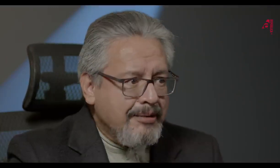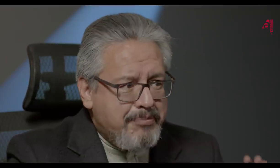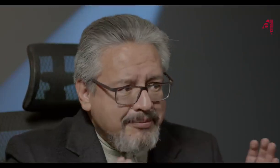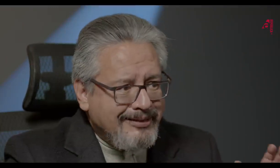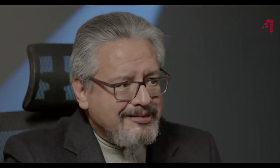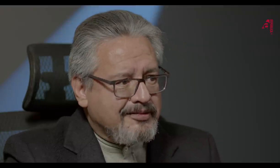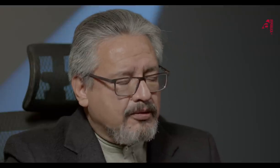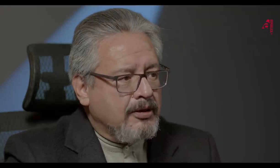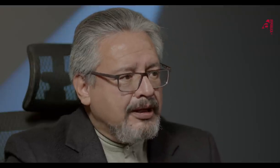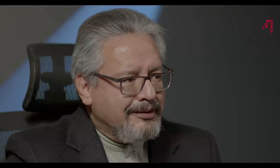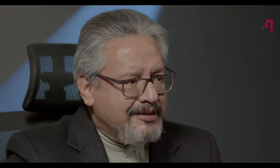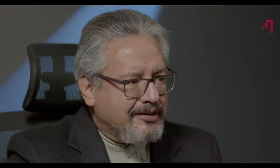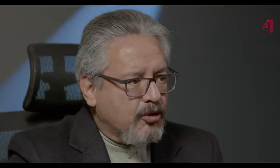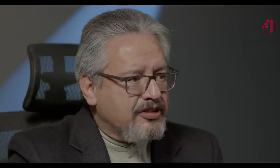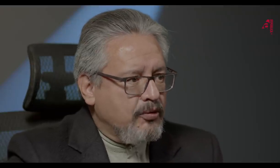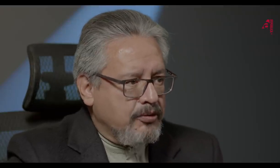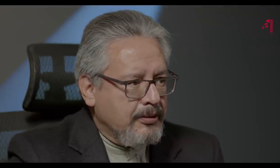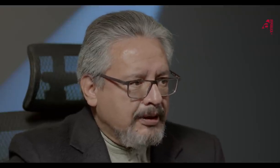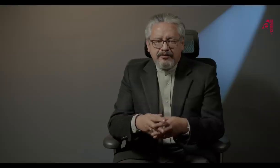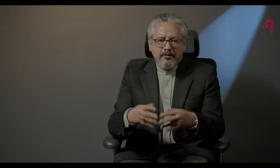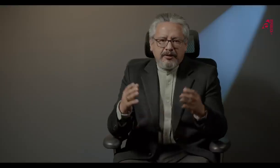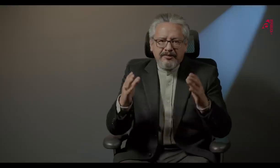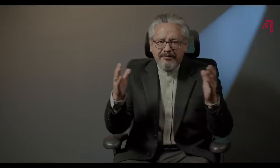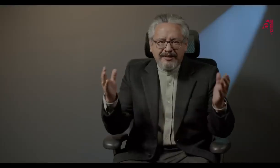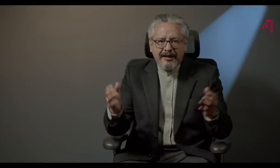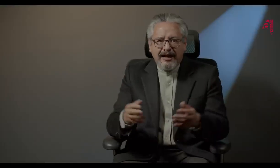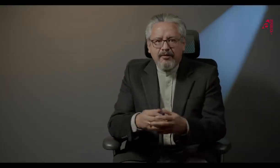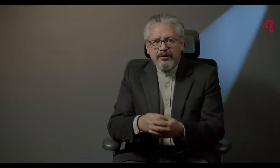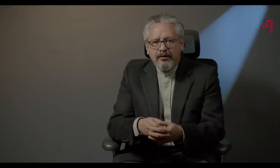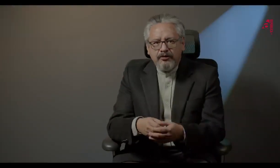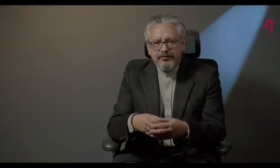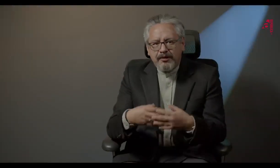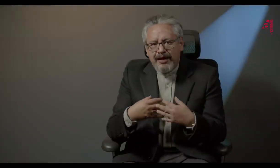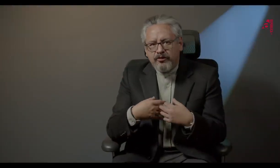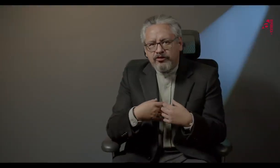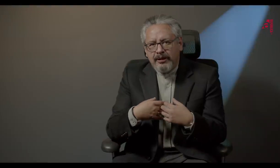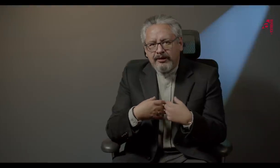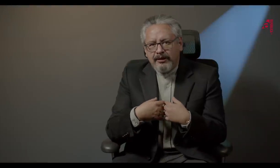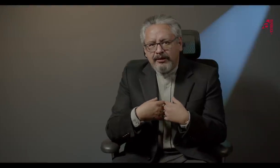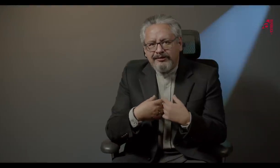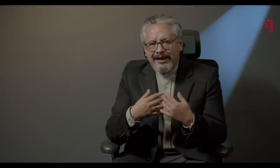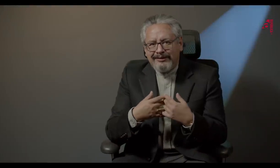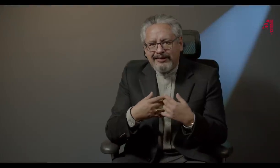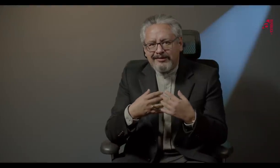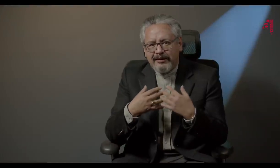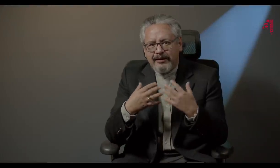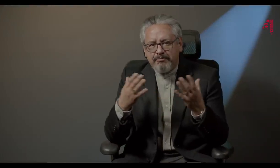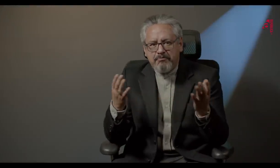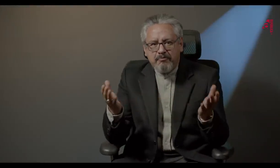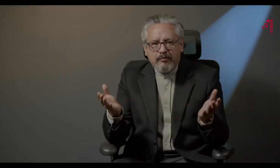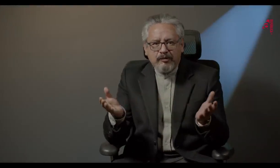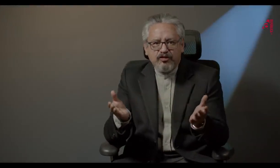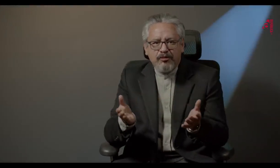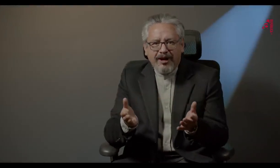esquema de privatización del sector salud. Esto es más que claro cuando observamos tantas